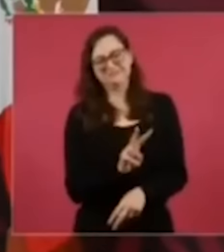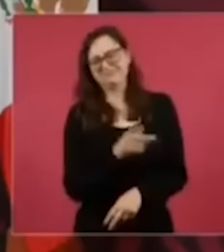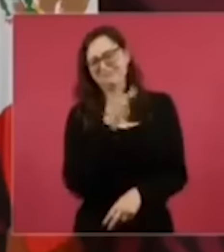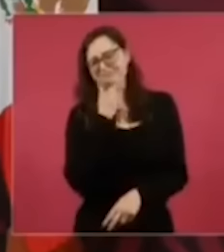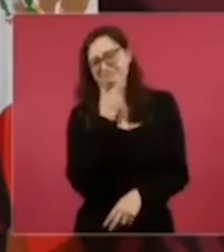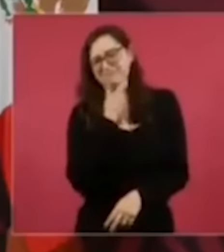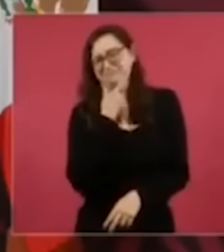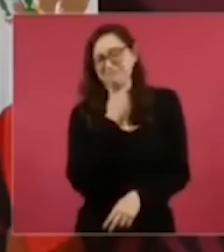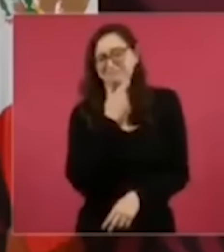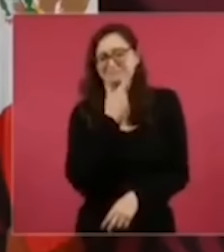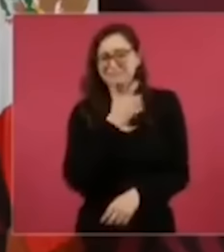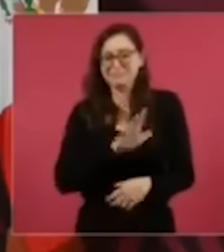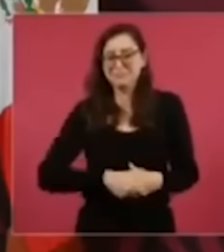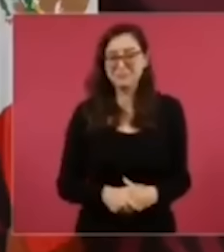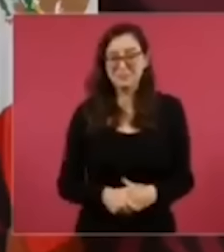Estamos hablando